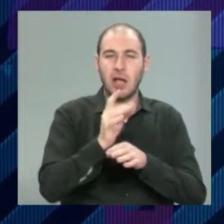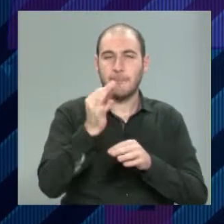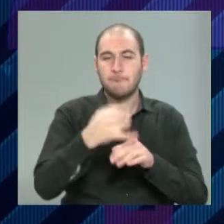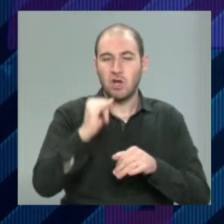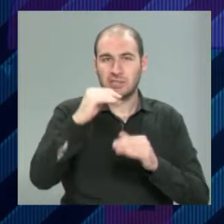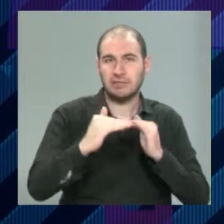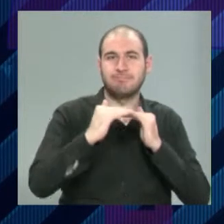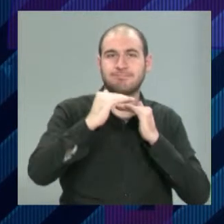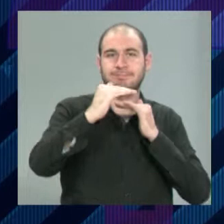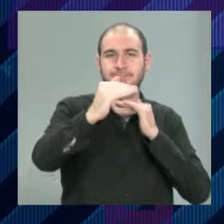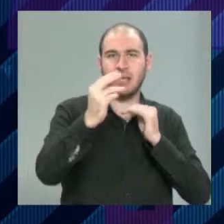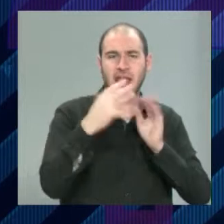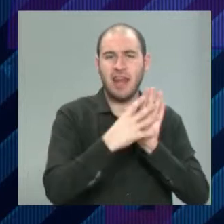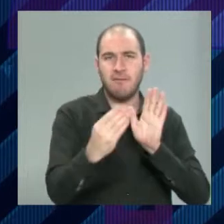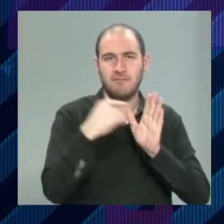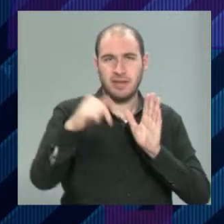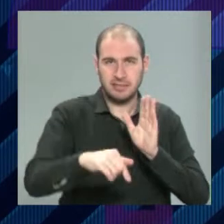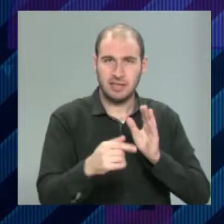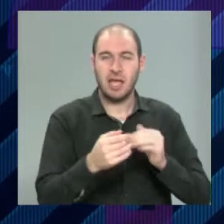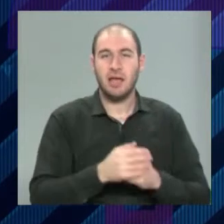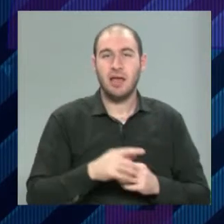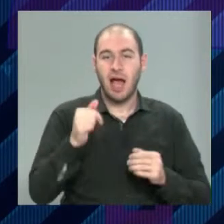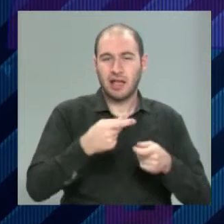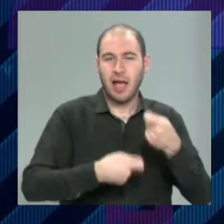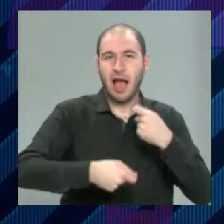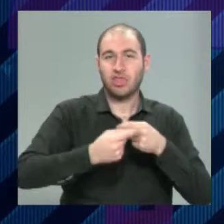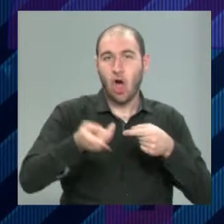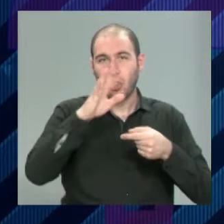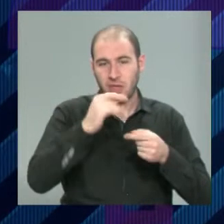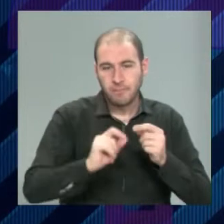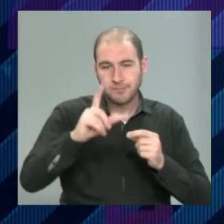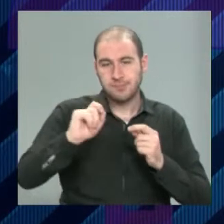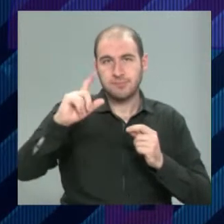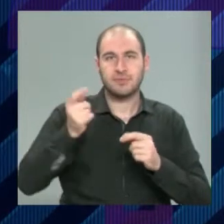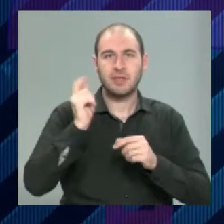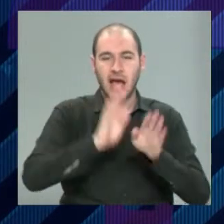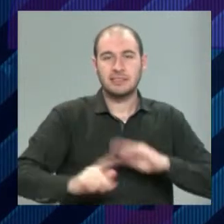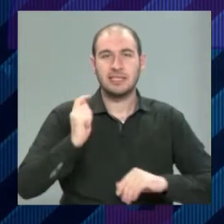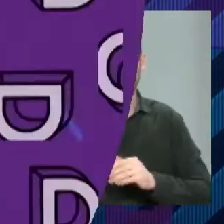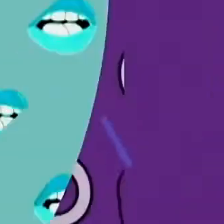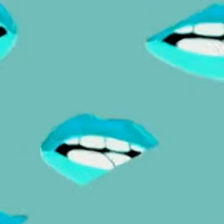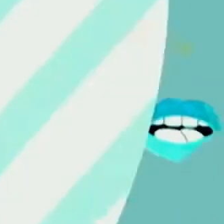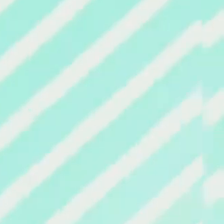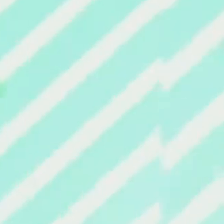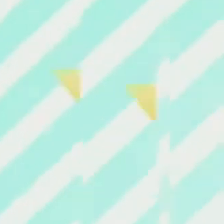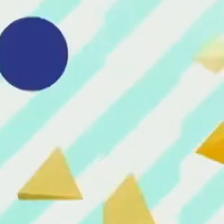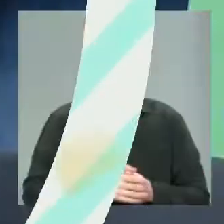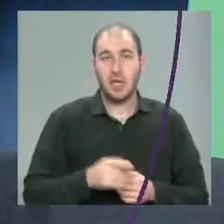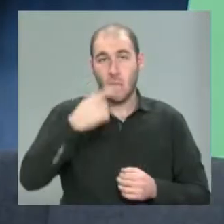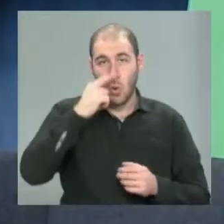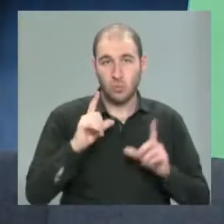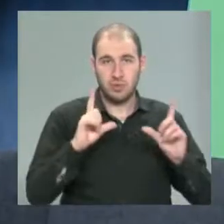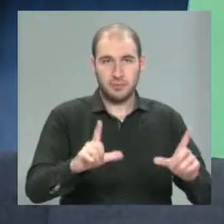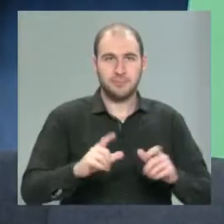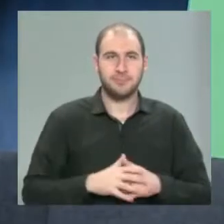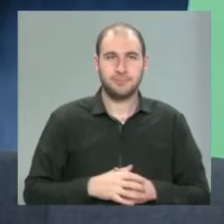de estabilización de referencia, que es un índice de ajuste diario elaborado por el Banco Central. Y la última placa del